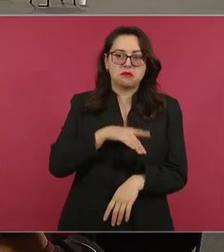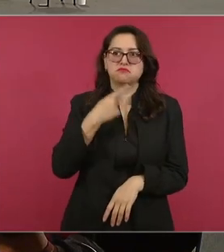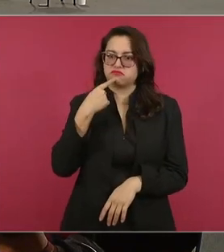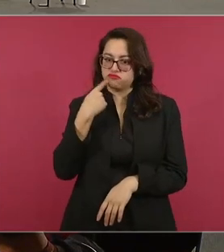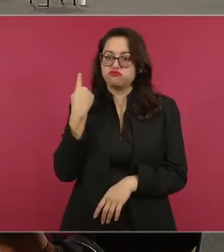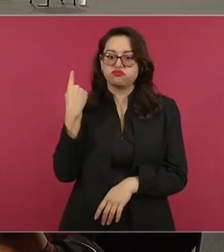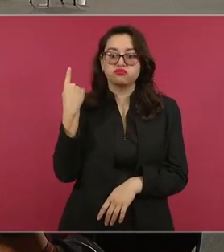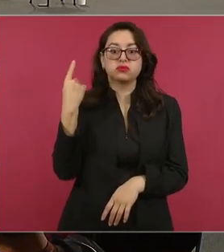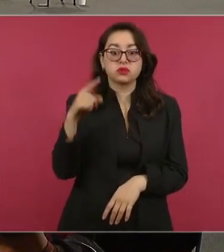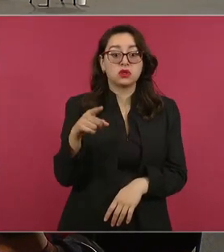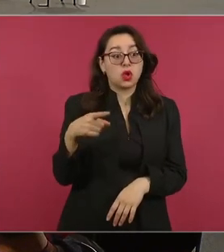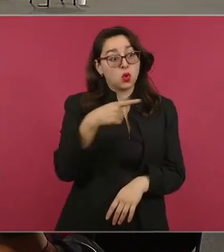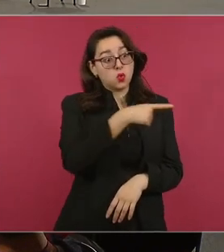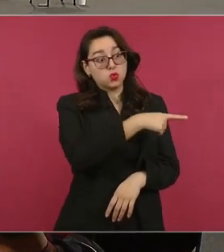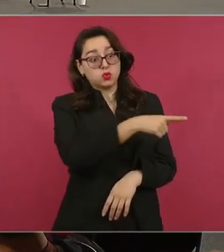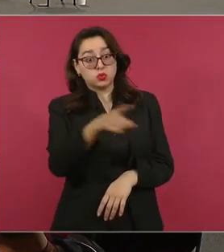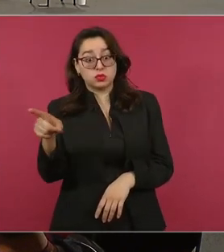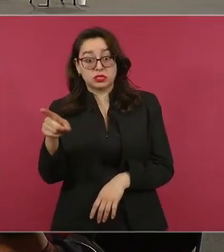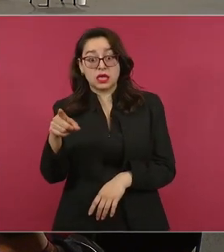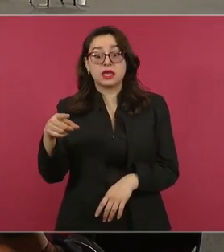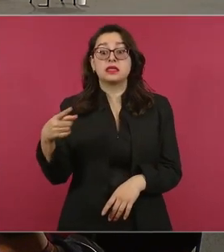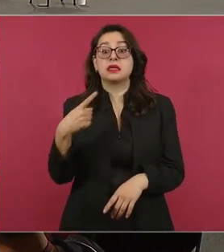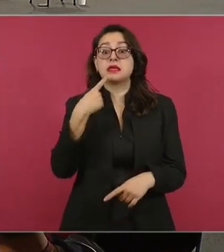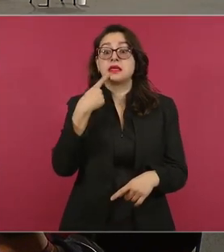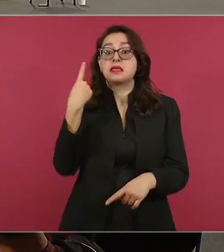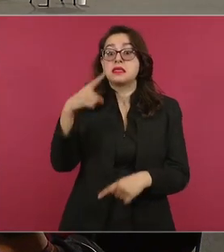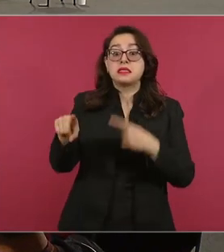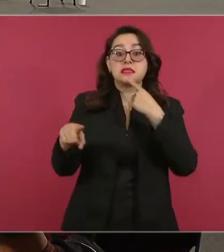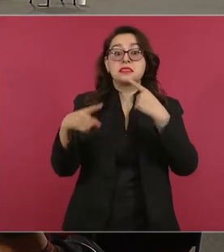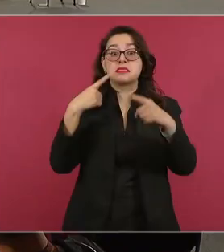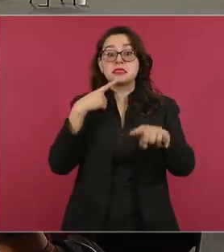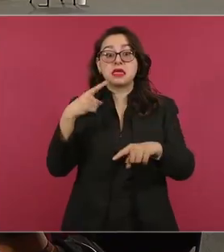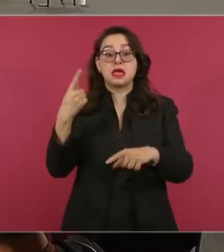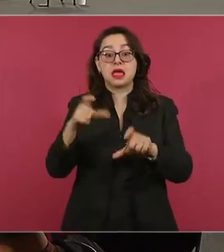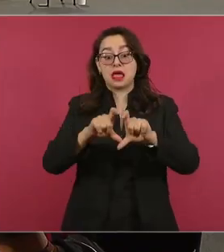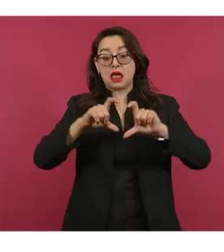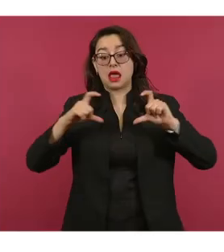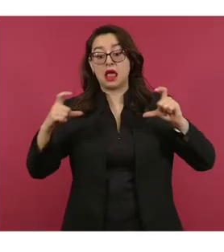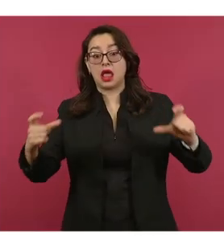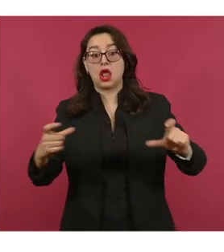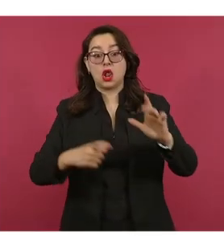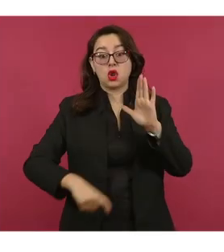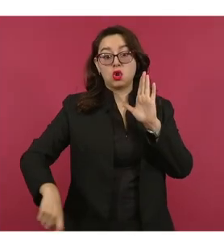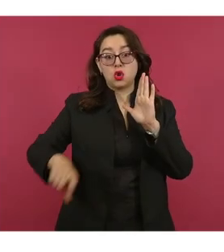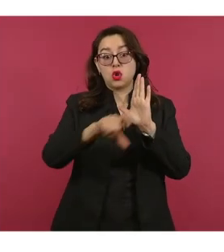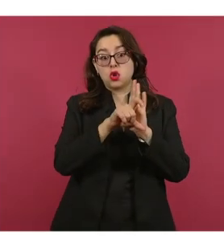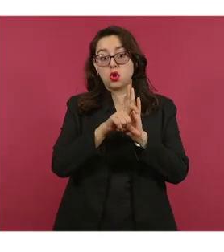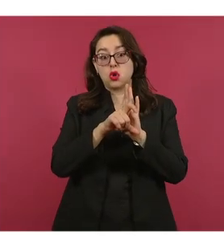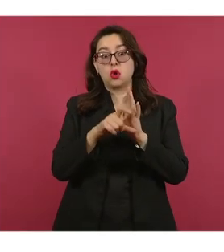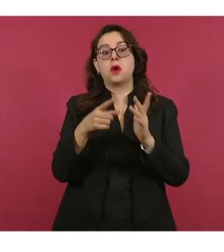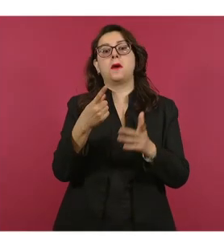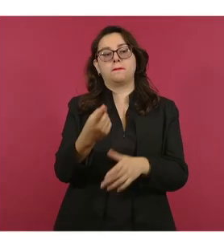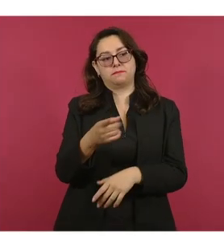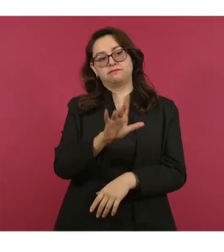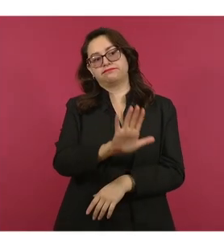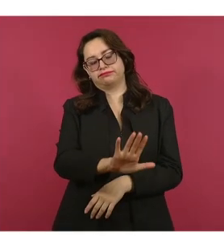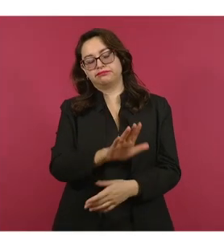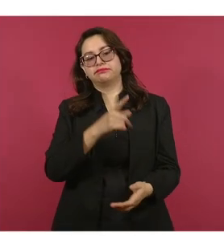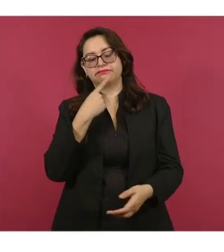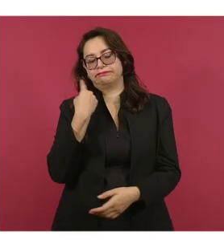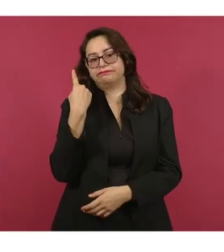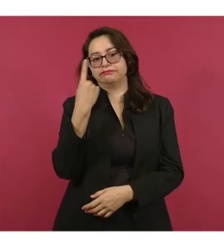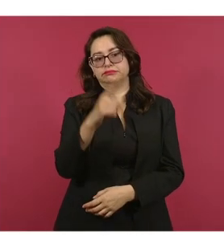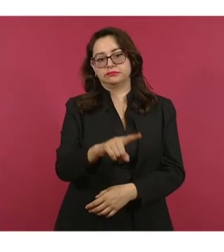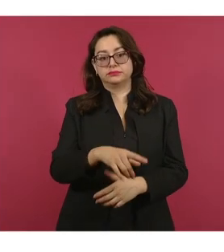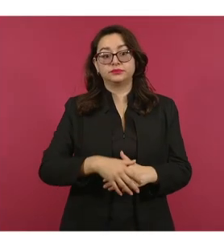penalmente a quienes resulten responsables por el mal uso del nombre y logotipos del organismo. Al